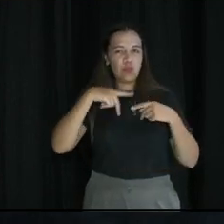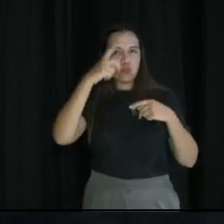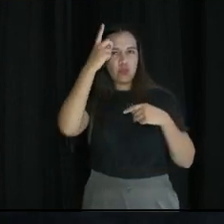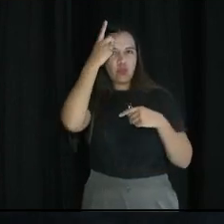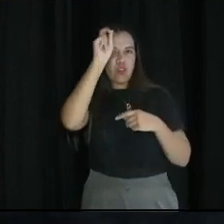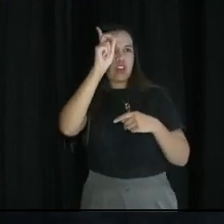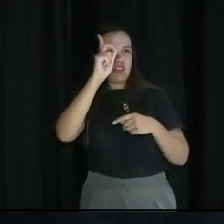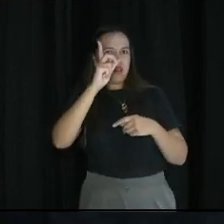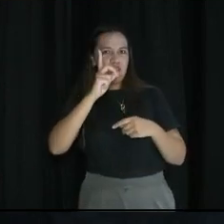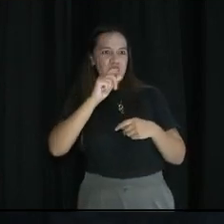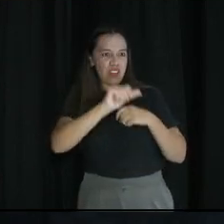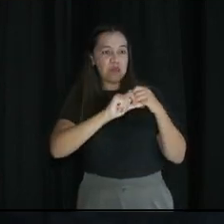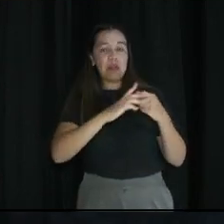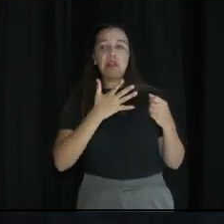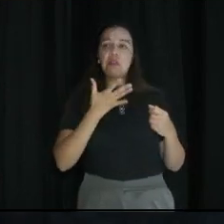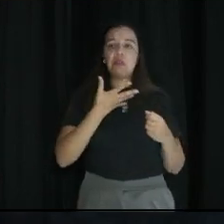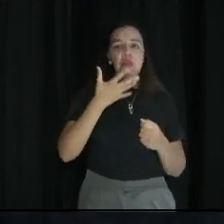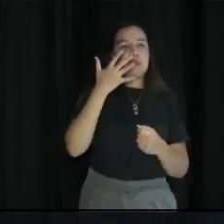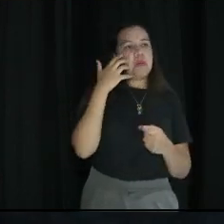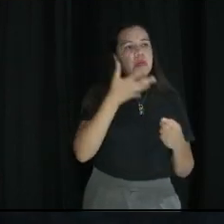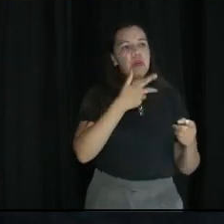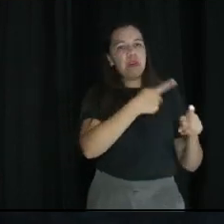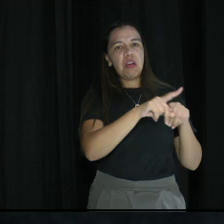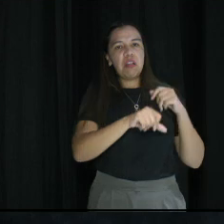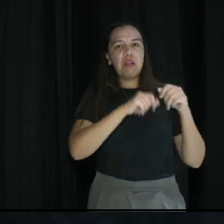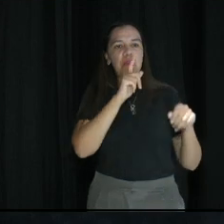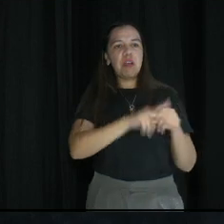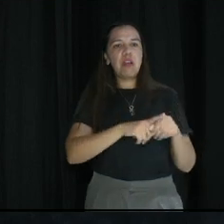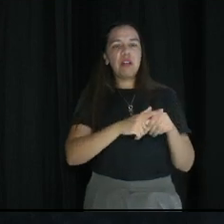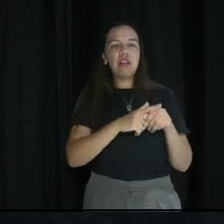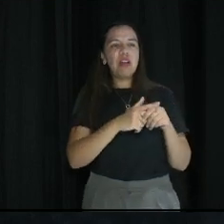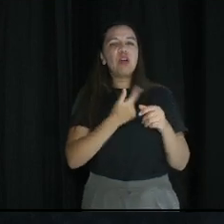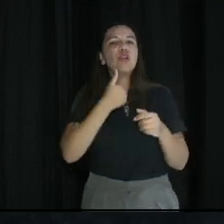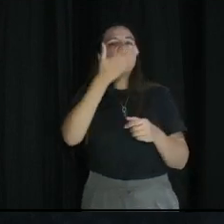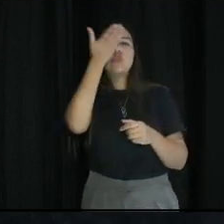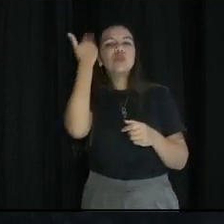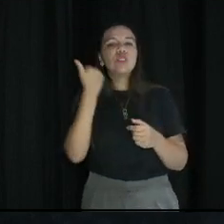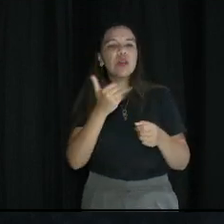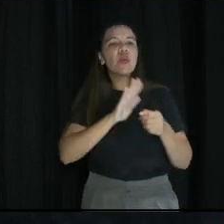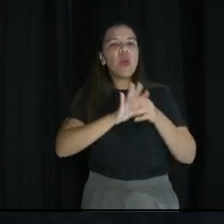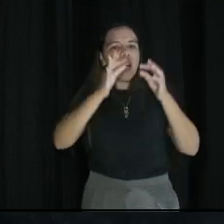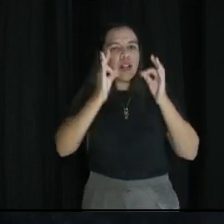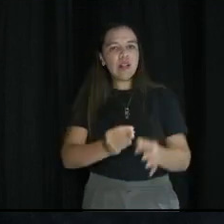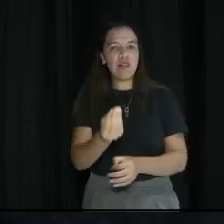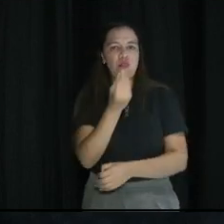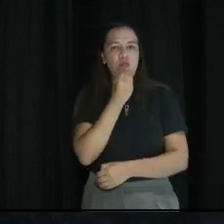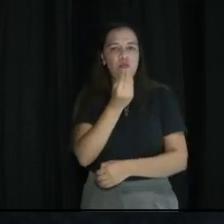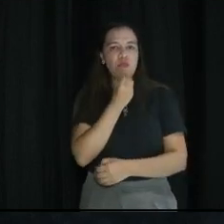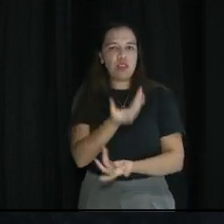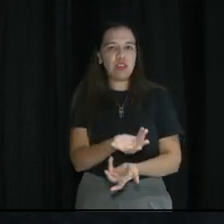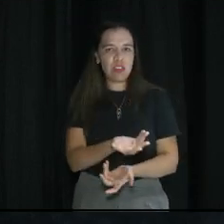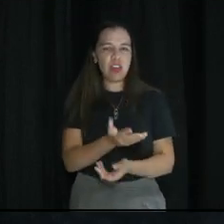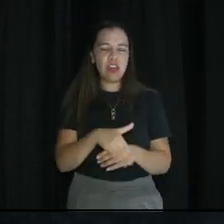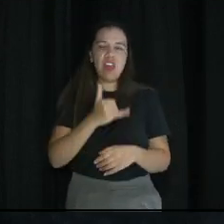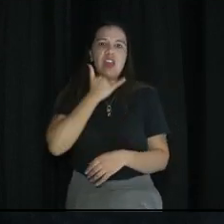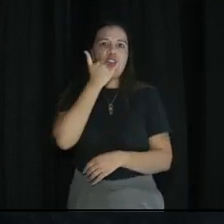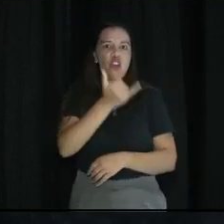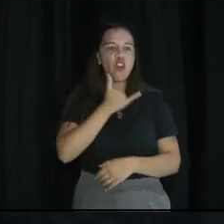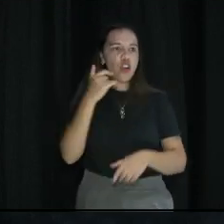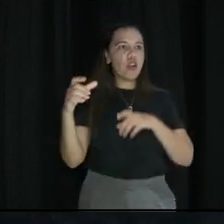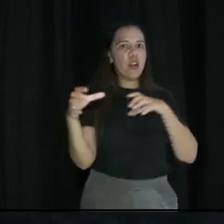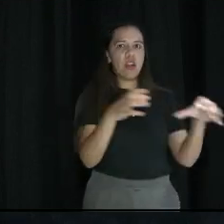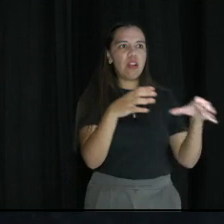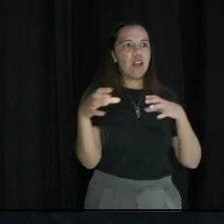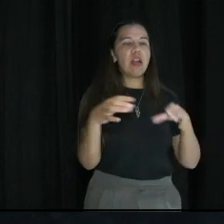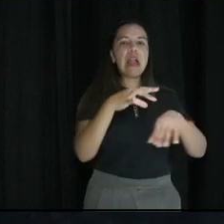los propietarios irresponsables de este tipo de ejemplares en muchas ocasiones cometen estos errores,